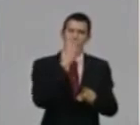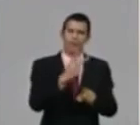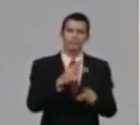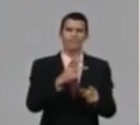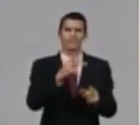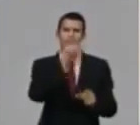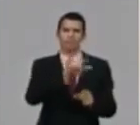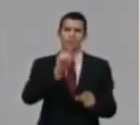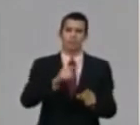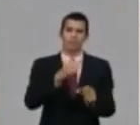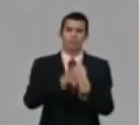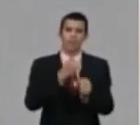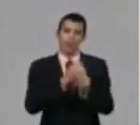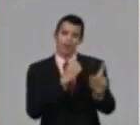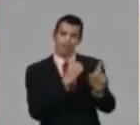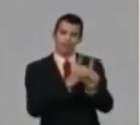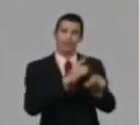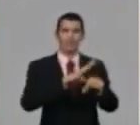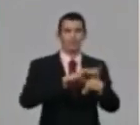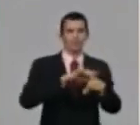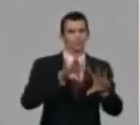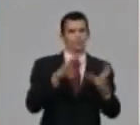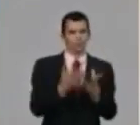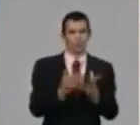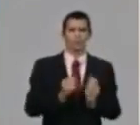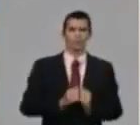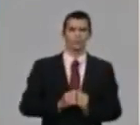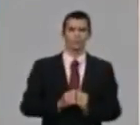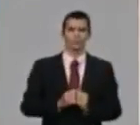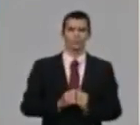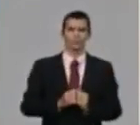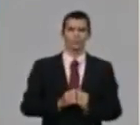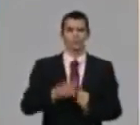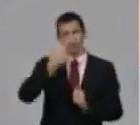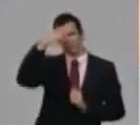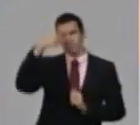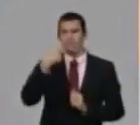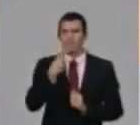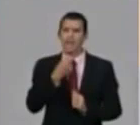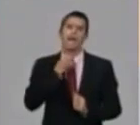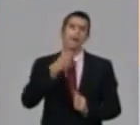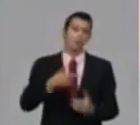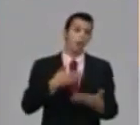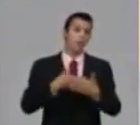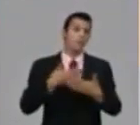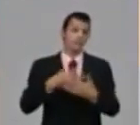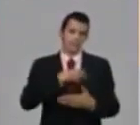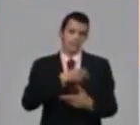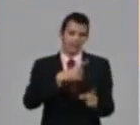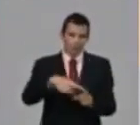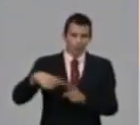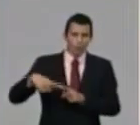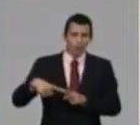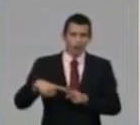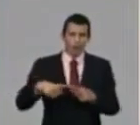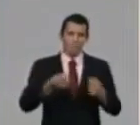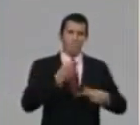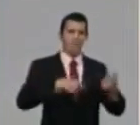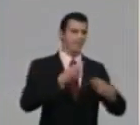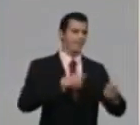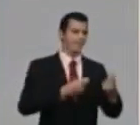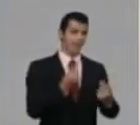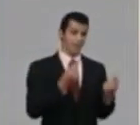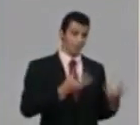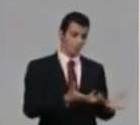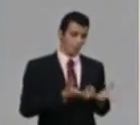aplicar esta regla. No es lucrar con esos servicios, todo lo contrario, es ayudar a que se den los servicios al menor costo posible. Aquí se respeta, se le da